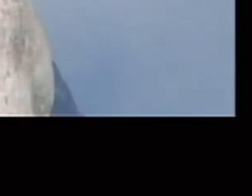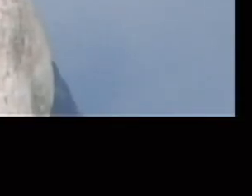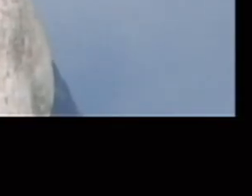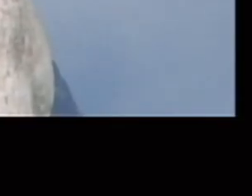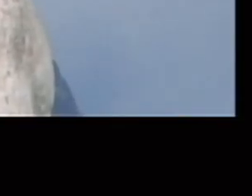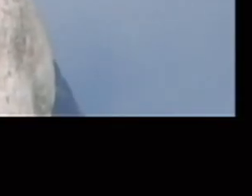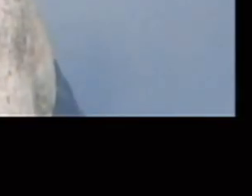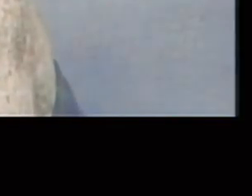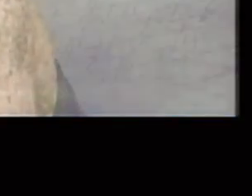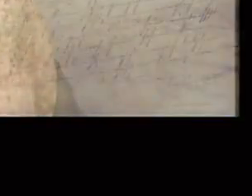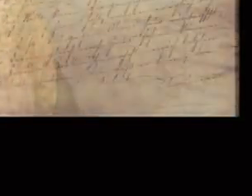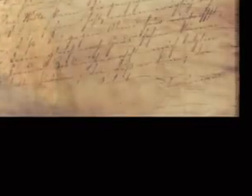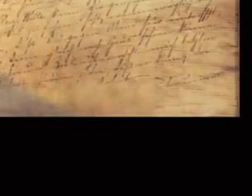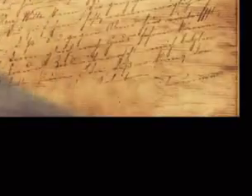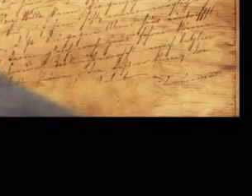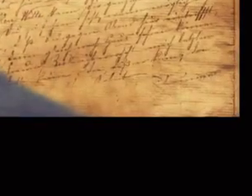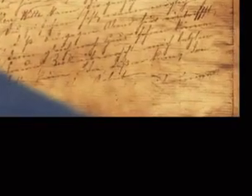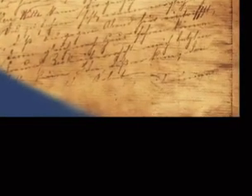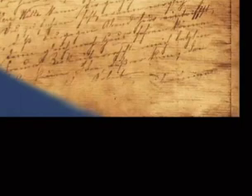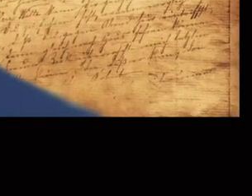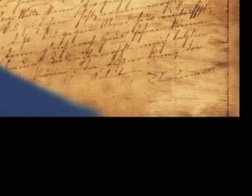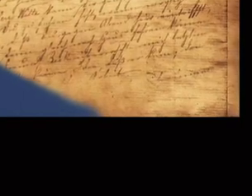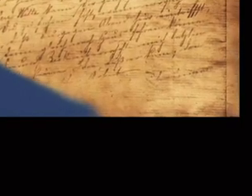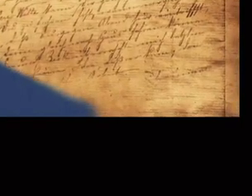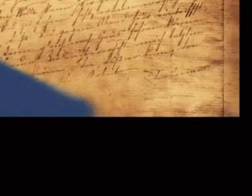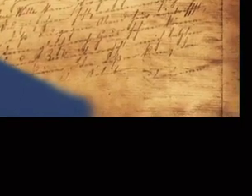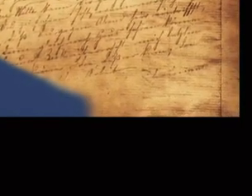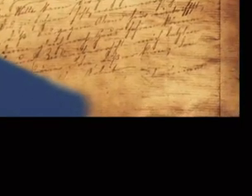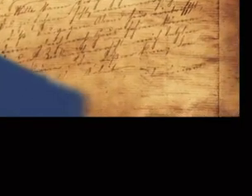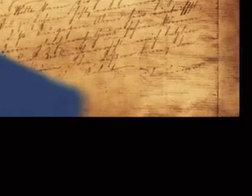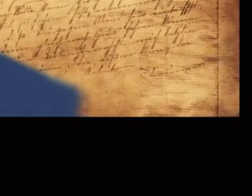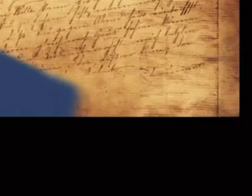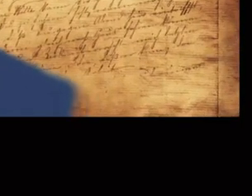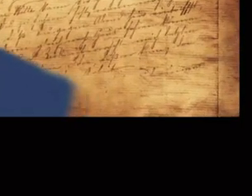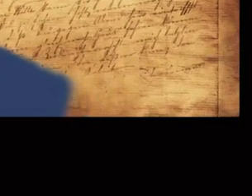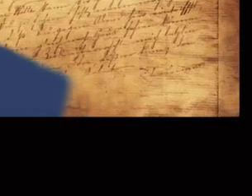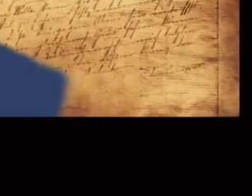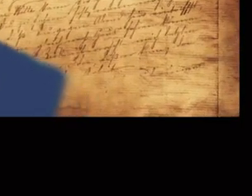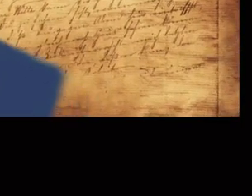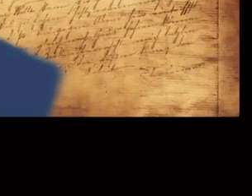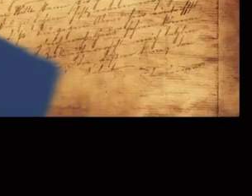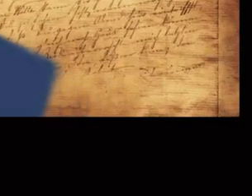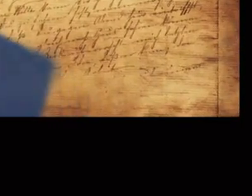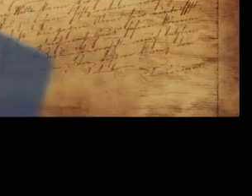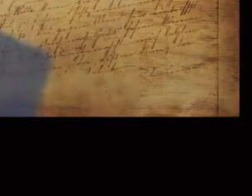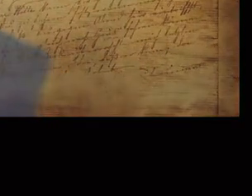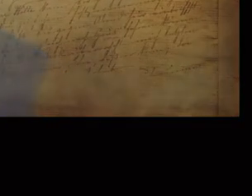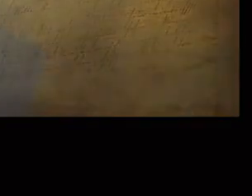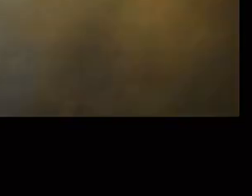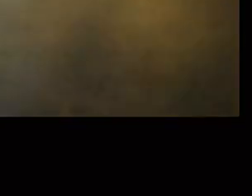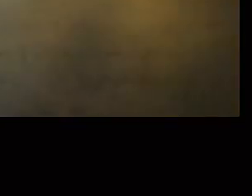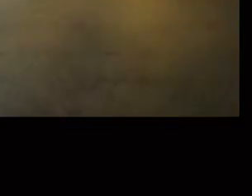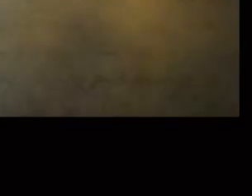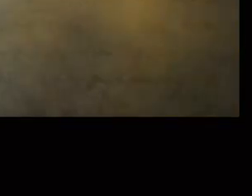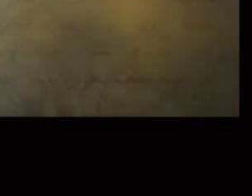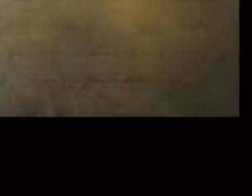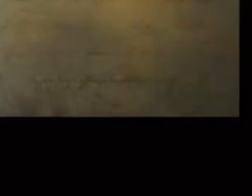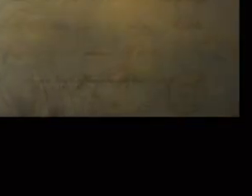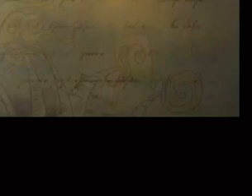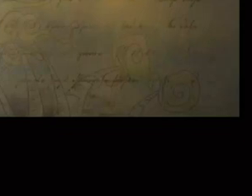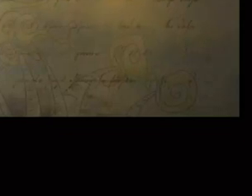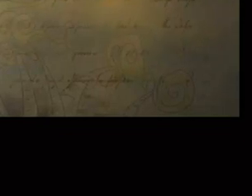acción. Es declarado héroe nacional en octubre de 1982.